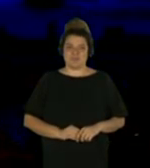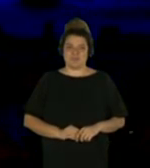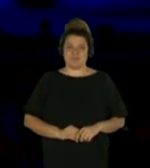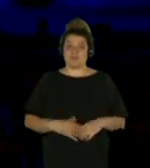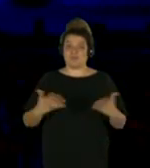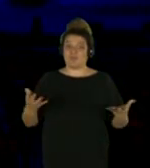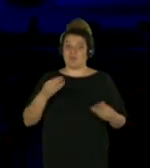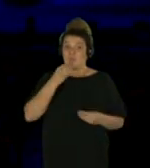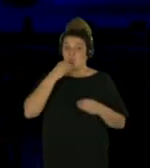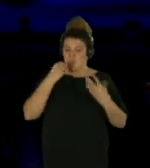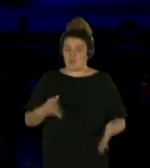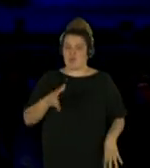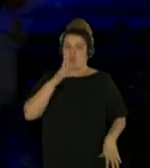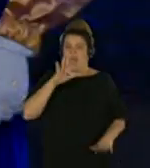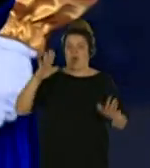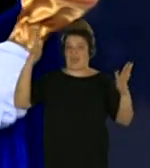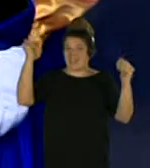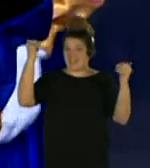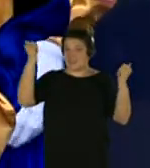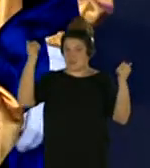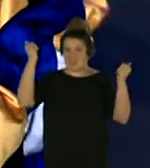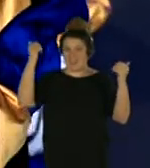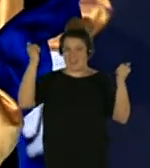Bueno, pues ahora vamos con nuestra despedida.